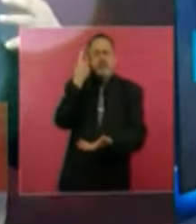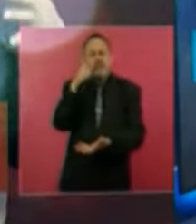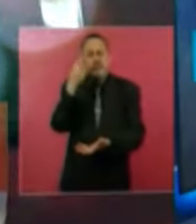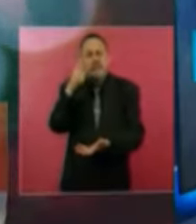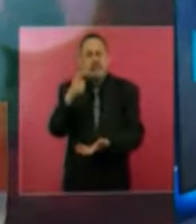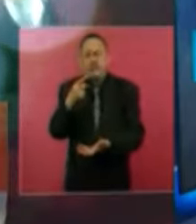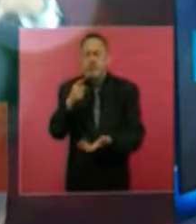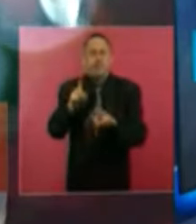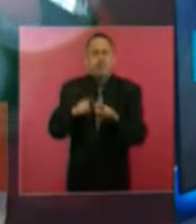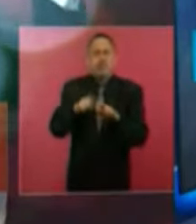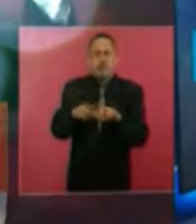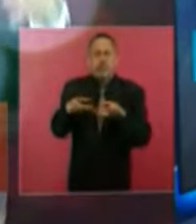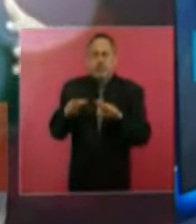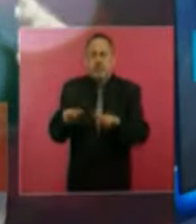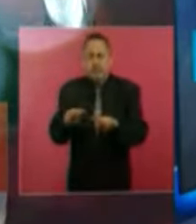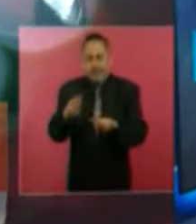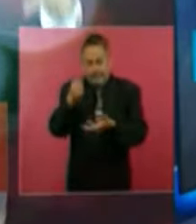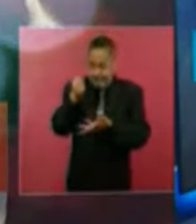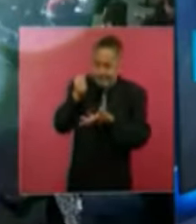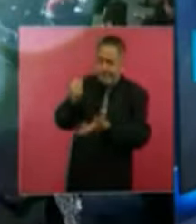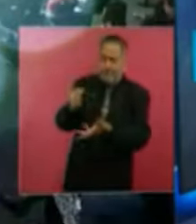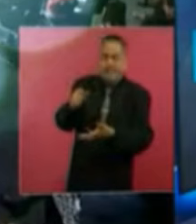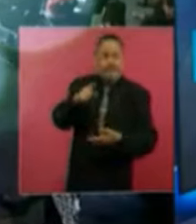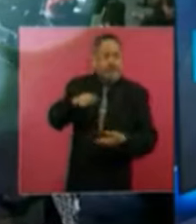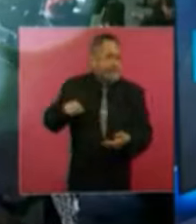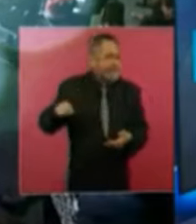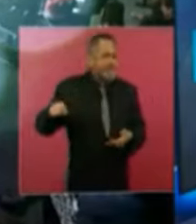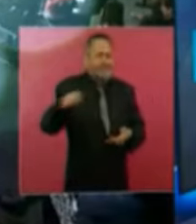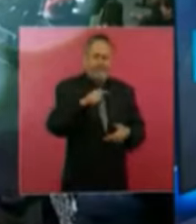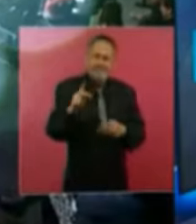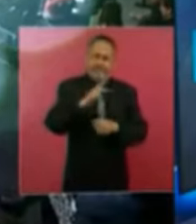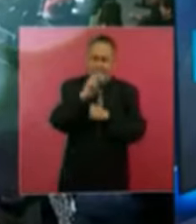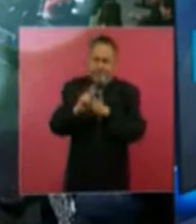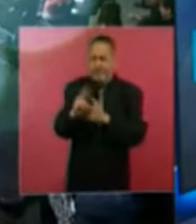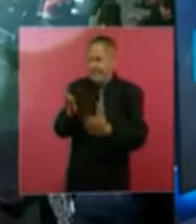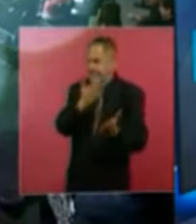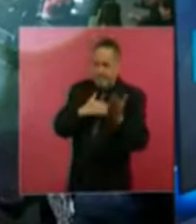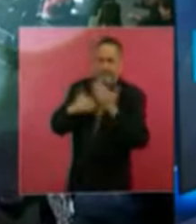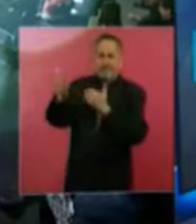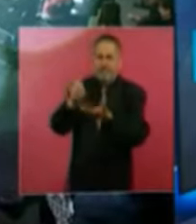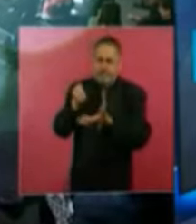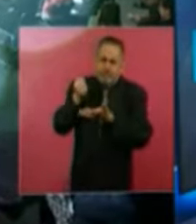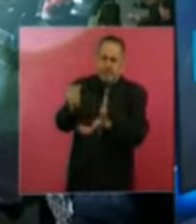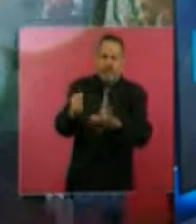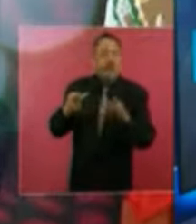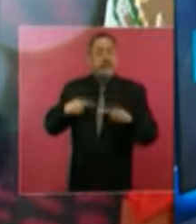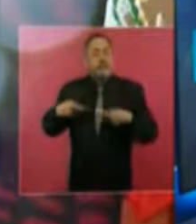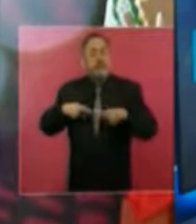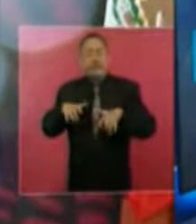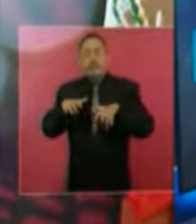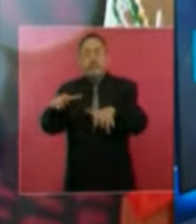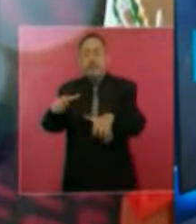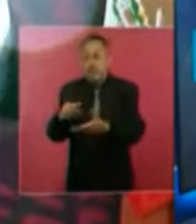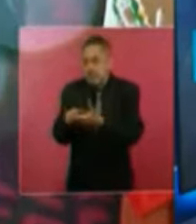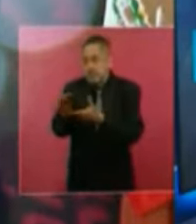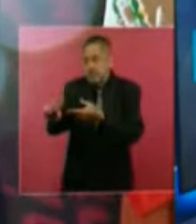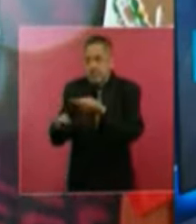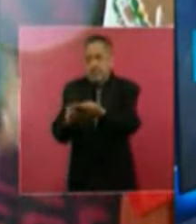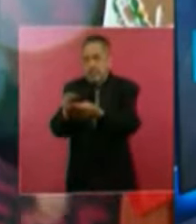puntos ni modo amigos y amigas hoy los chayoteros lloran con esto Me despido ya sabes